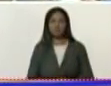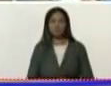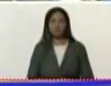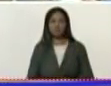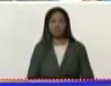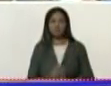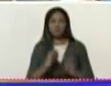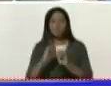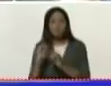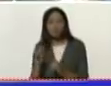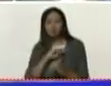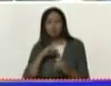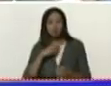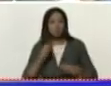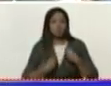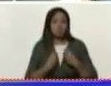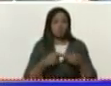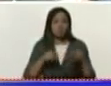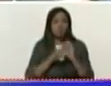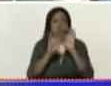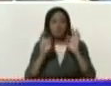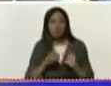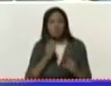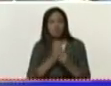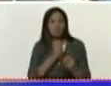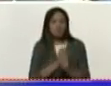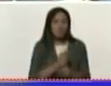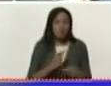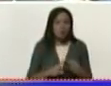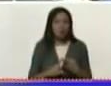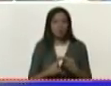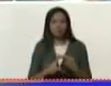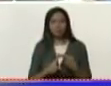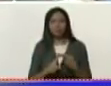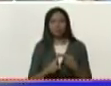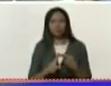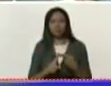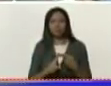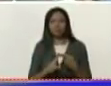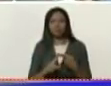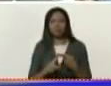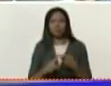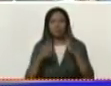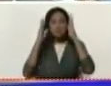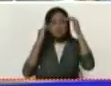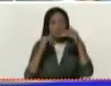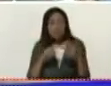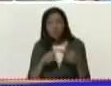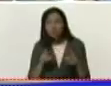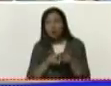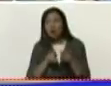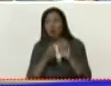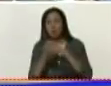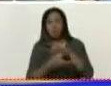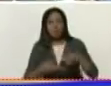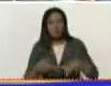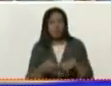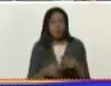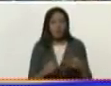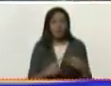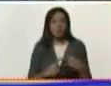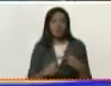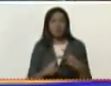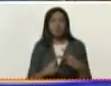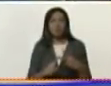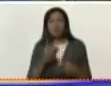Así como nos ocupamos del trabajo, de atender los problemas,